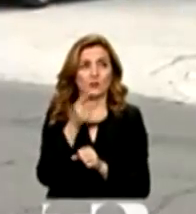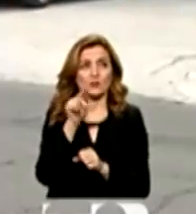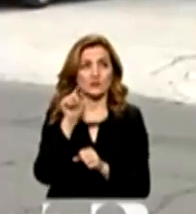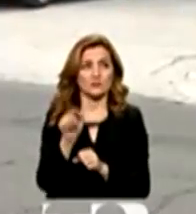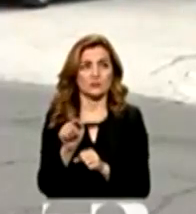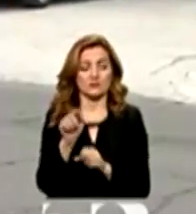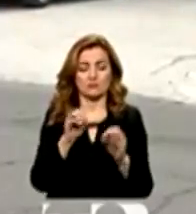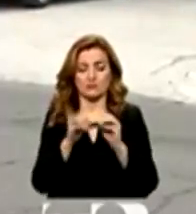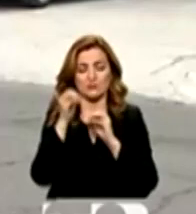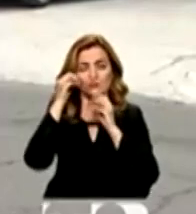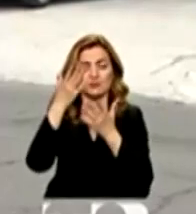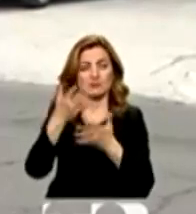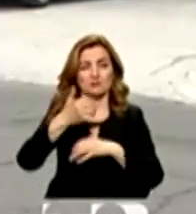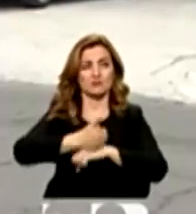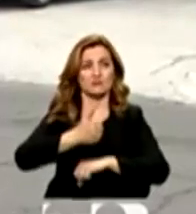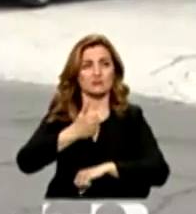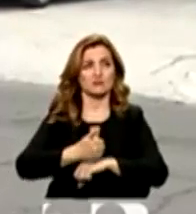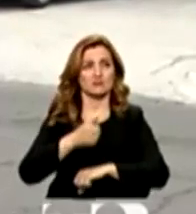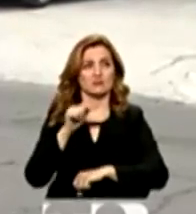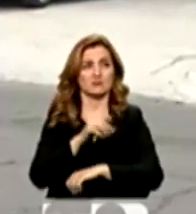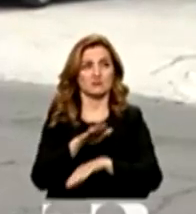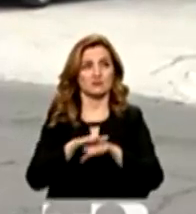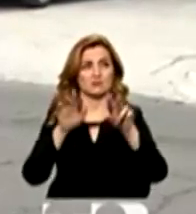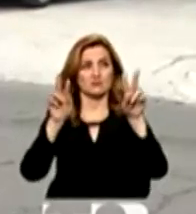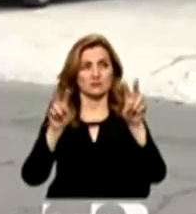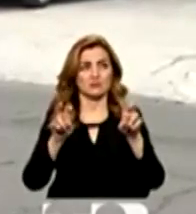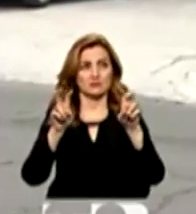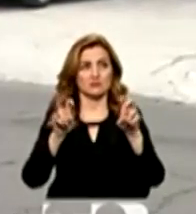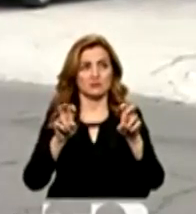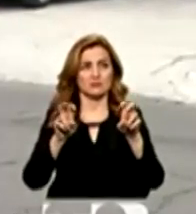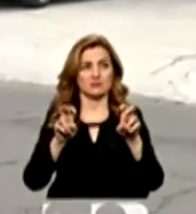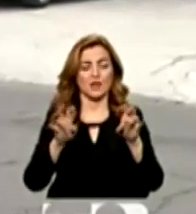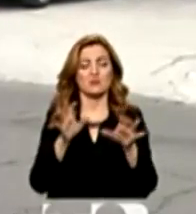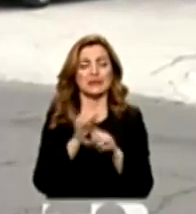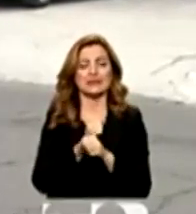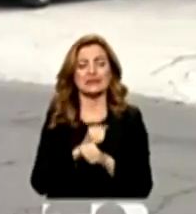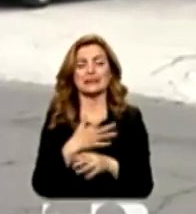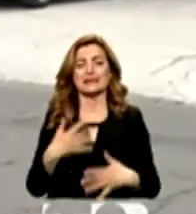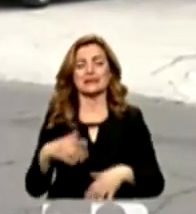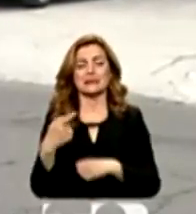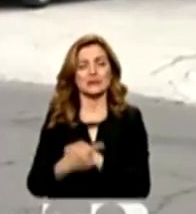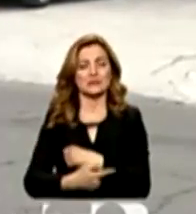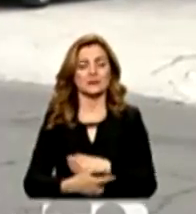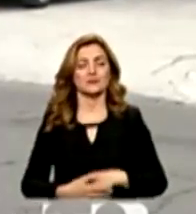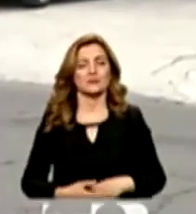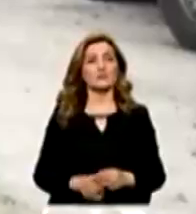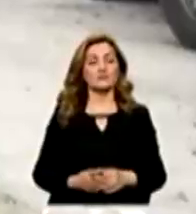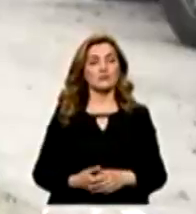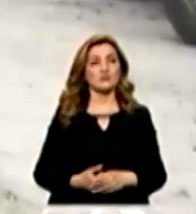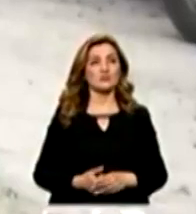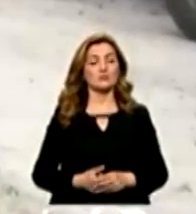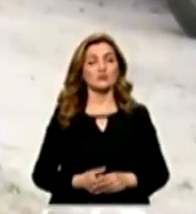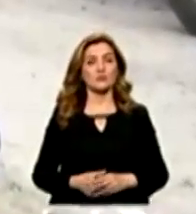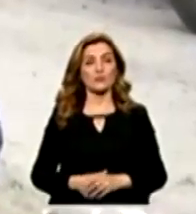un informe a las autoridades competentes sobre este caso para que tomen las medidas correspondientes.